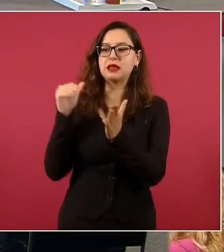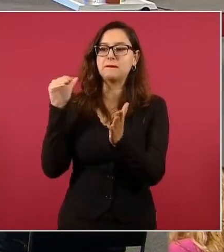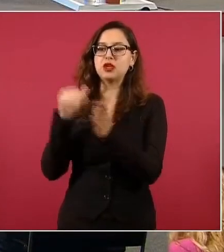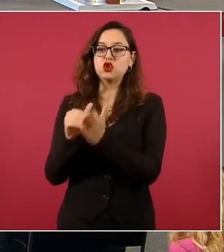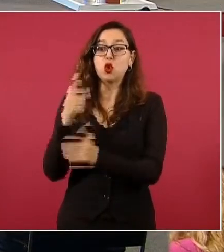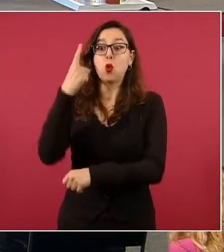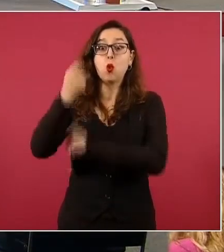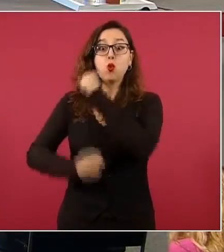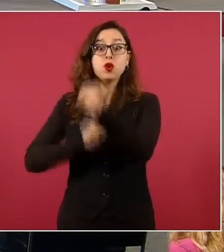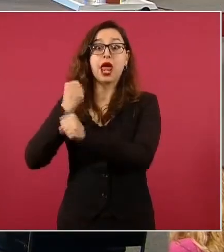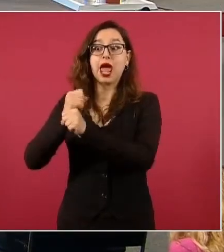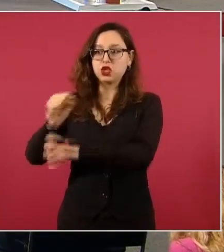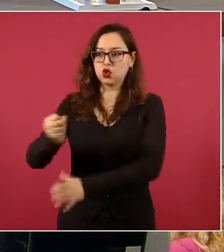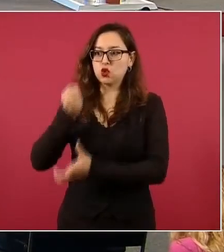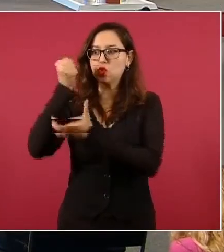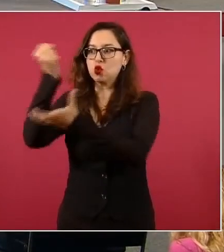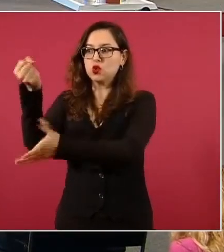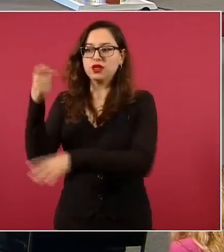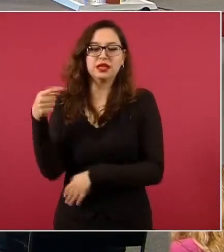de presupuesto anual.